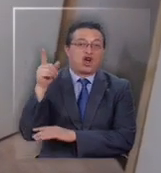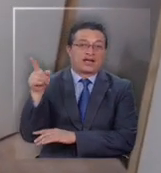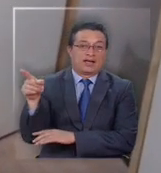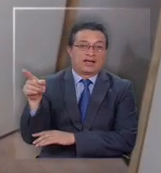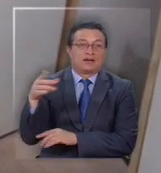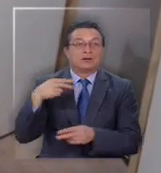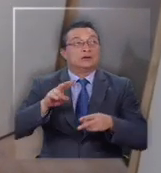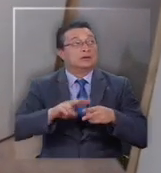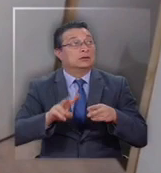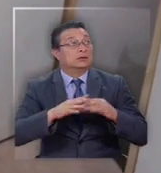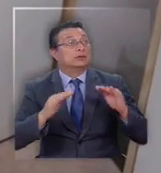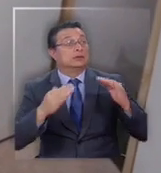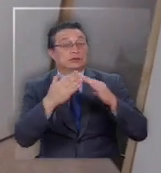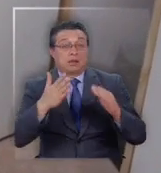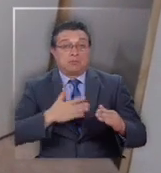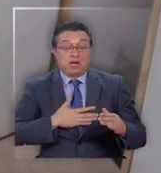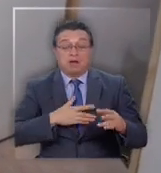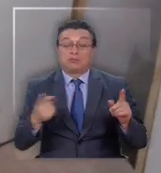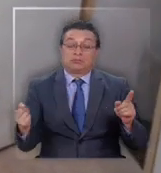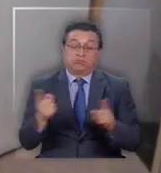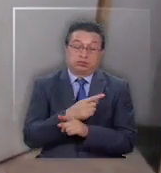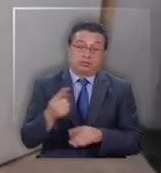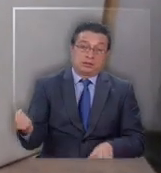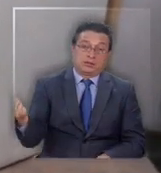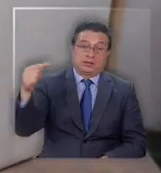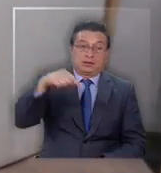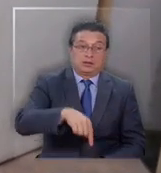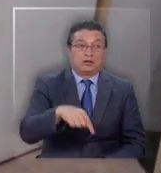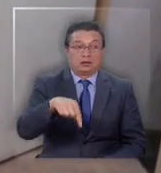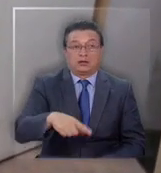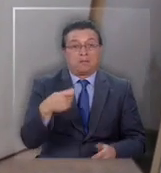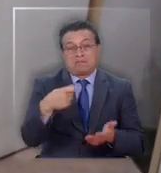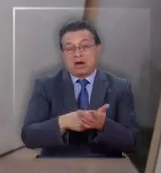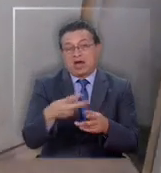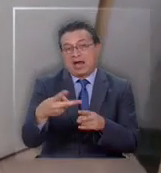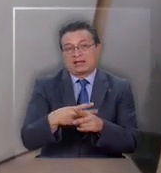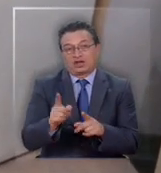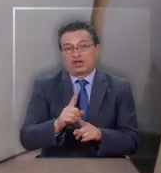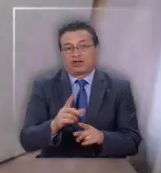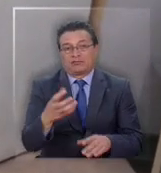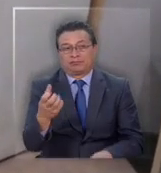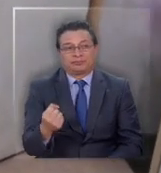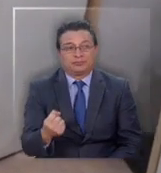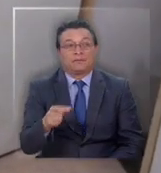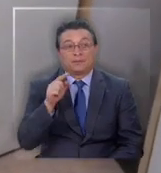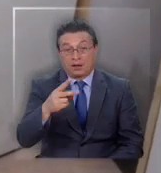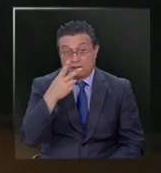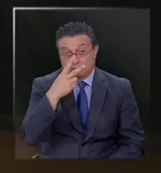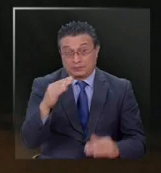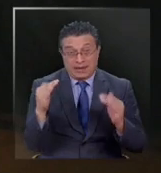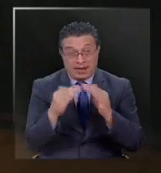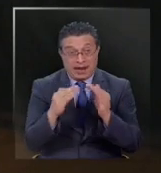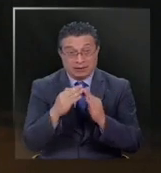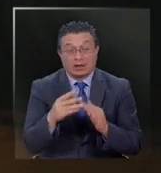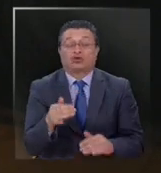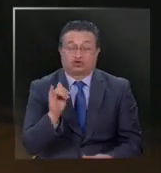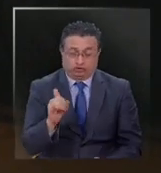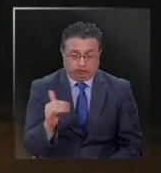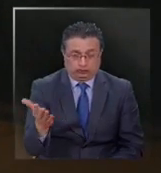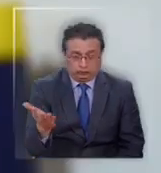estábamos reparando esta casita que es mía, ya nos pudimos trasladar para acá y aquí, gracias a Dios, no pagamos arriendo ahora. Karina, ¿nos muestra la casa? Sí, claro.